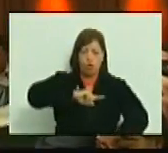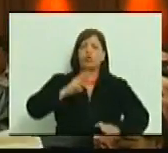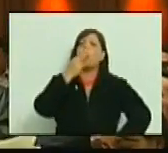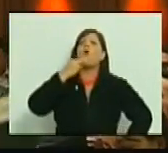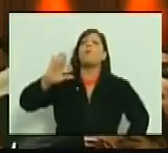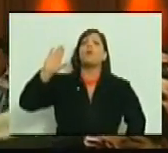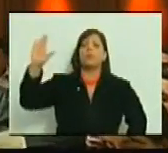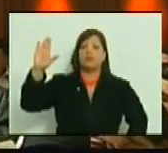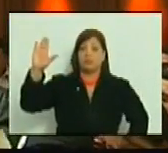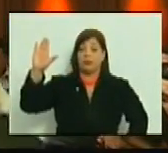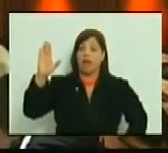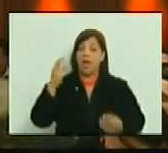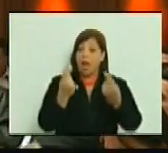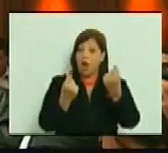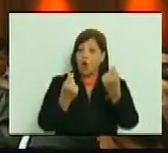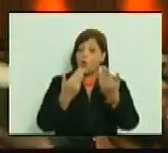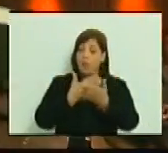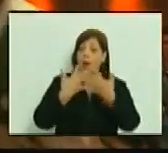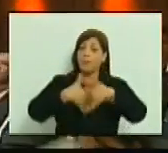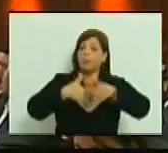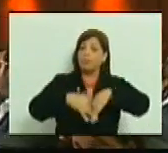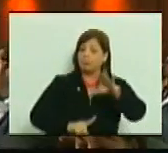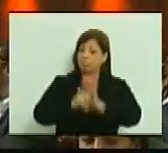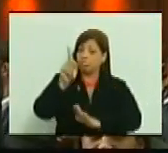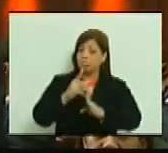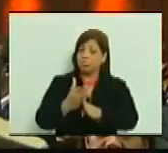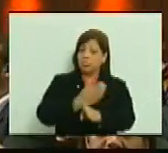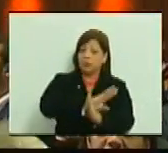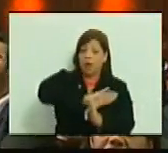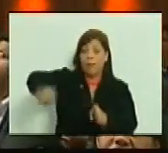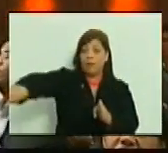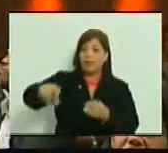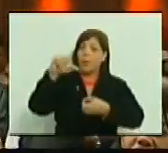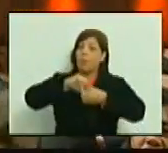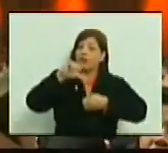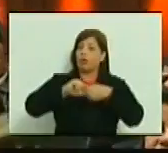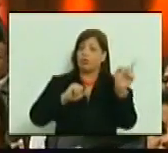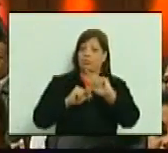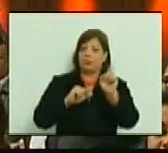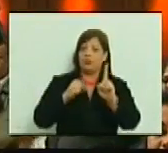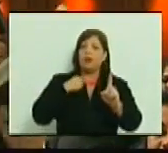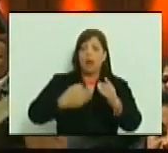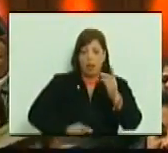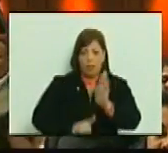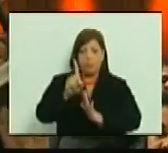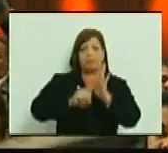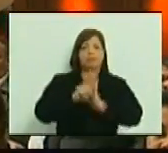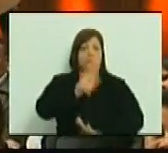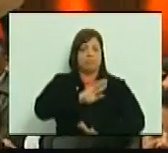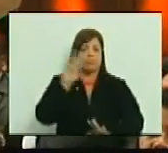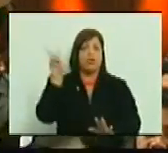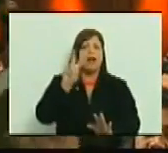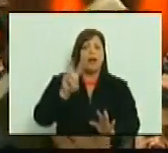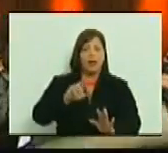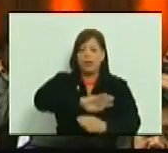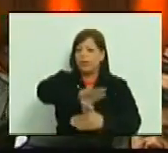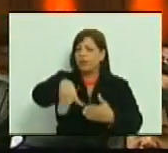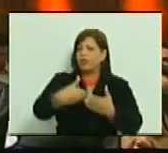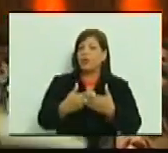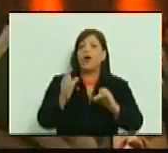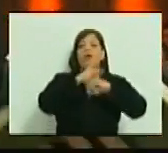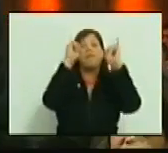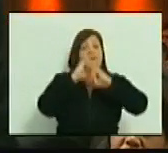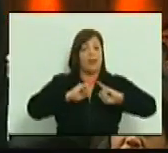con lograr una economía productiva postpetrolera que permita la prosperidad económica de todos y la